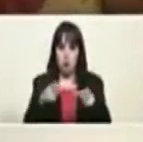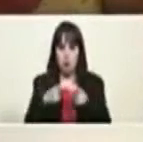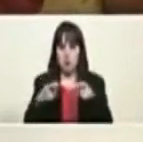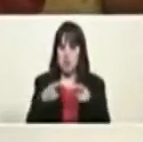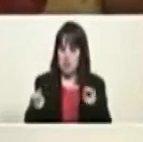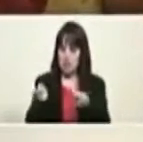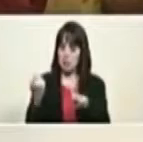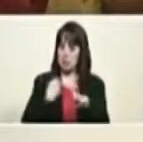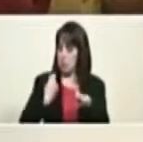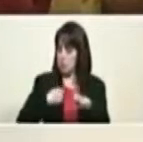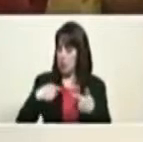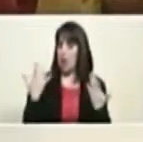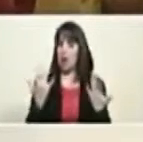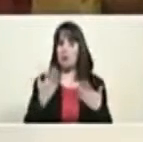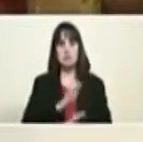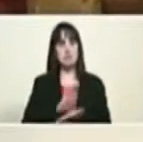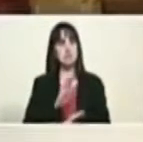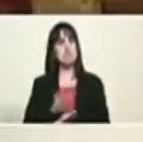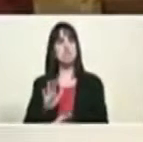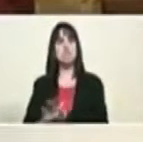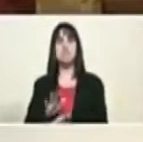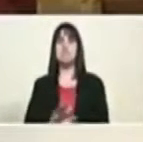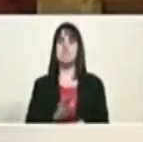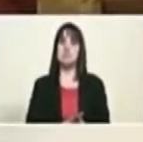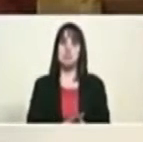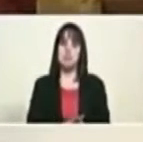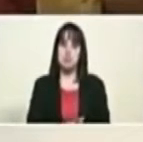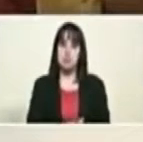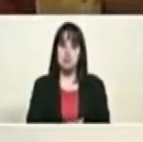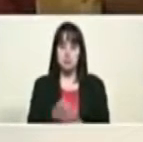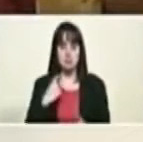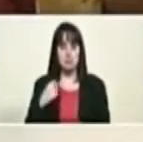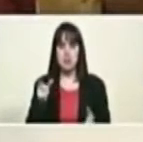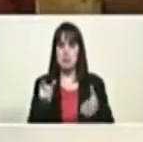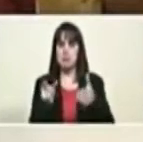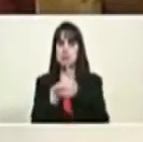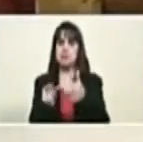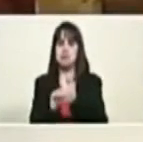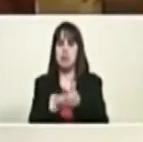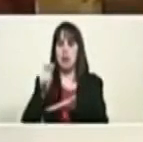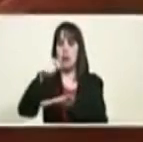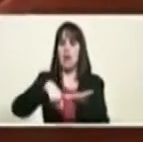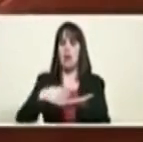les son convenientes a quienes gobiernan. La realidad es que operativamente es